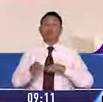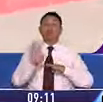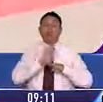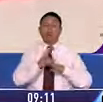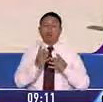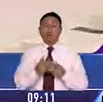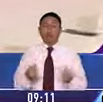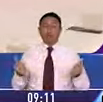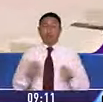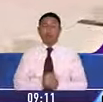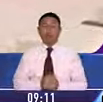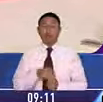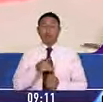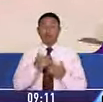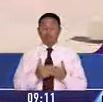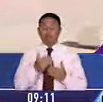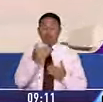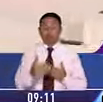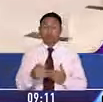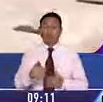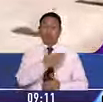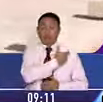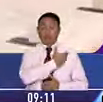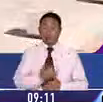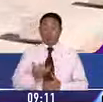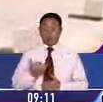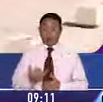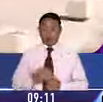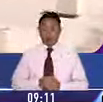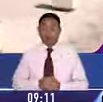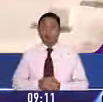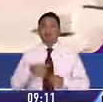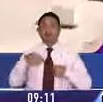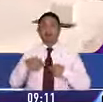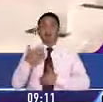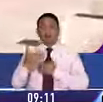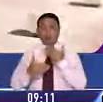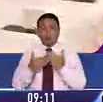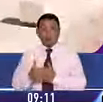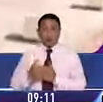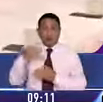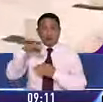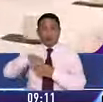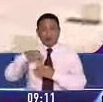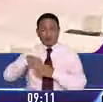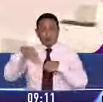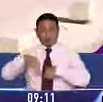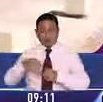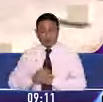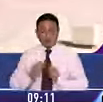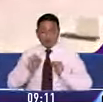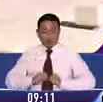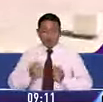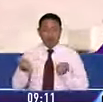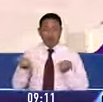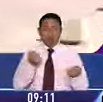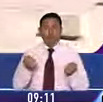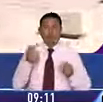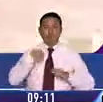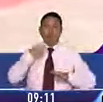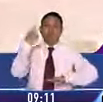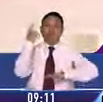Asamblea Nacional y que le da pauta precisamente al presidente, mientras se llevan adelante las elecciones anticipadas, poder gobernar